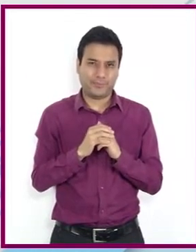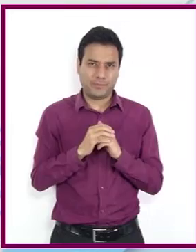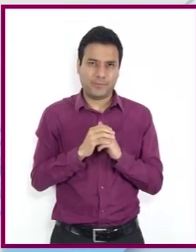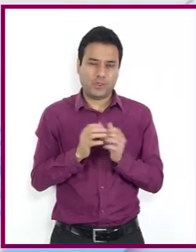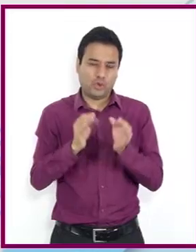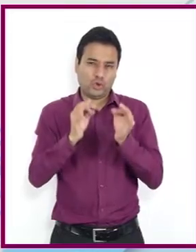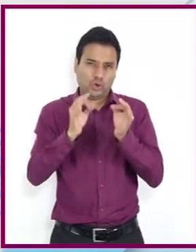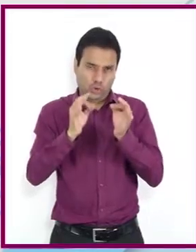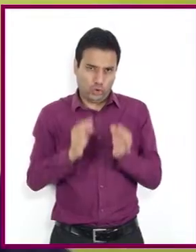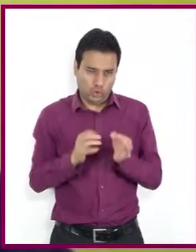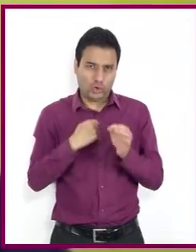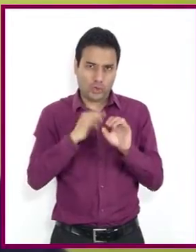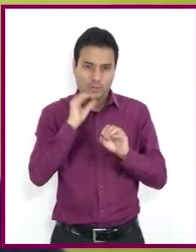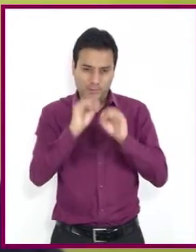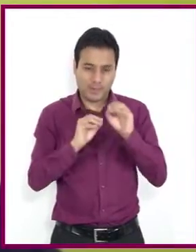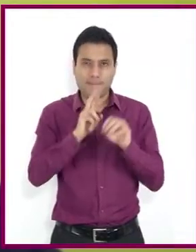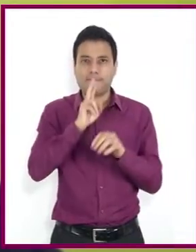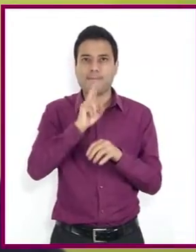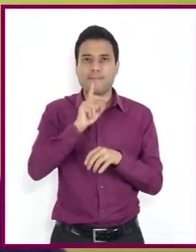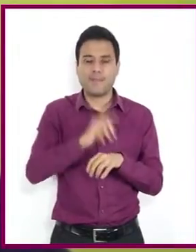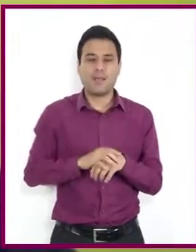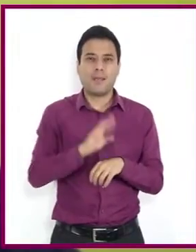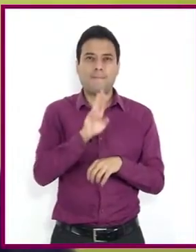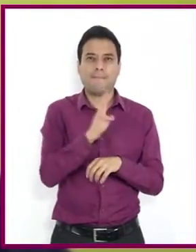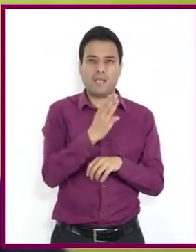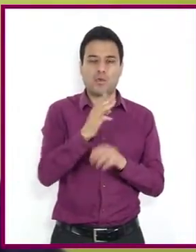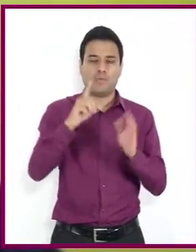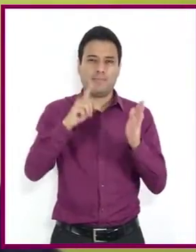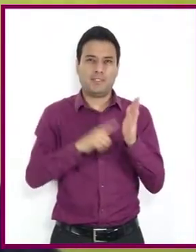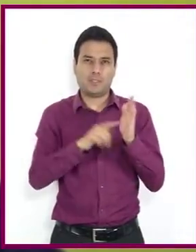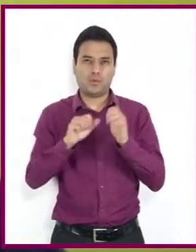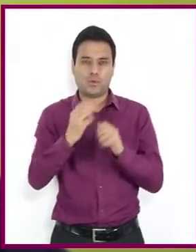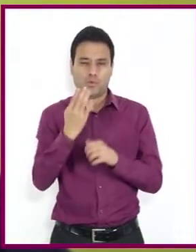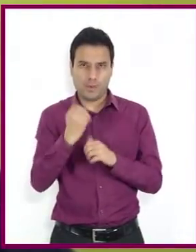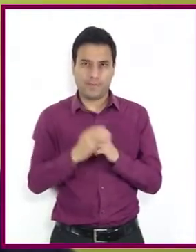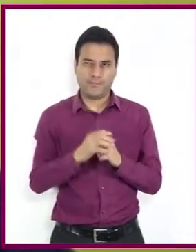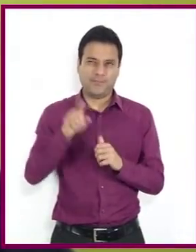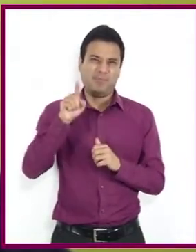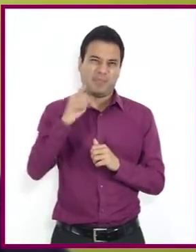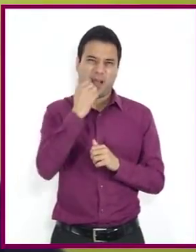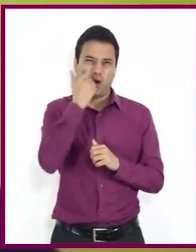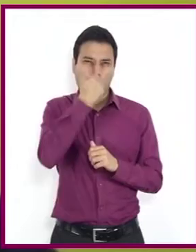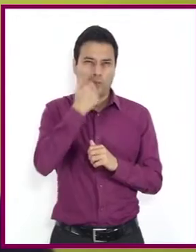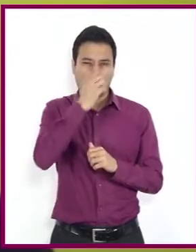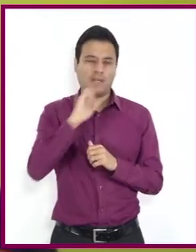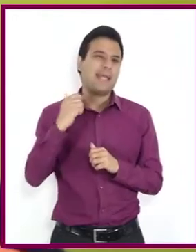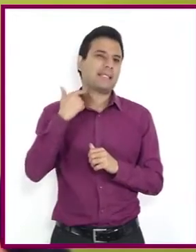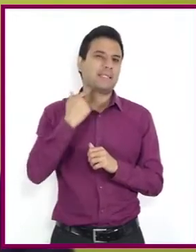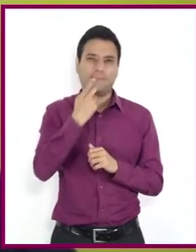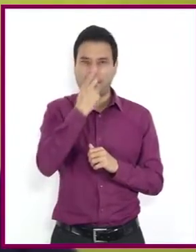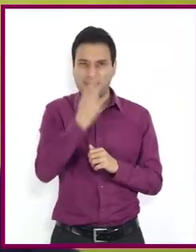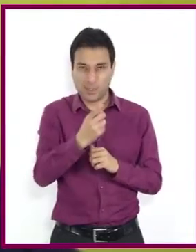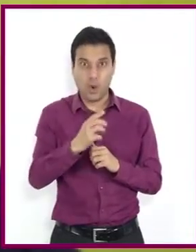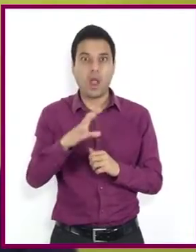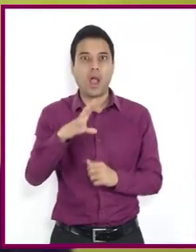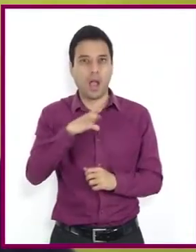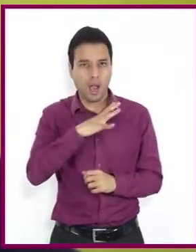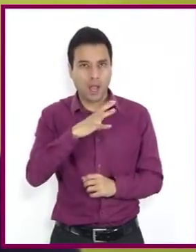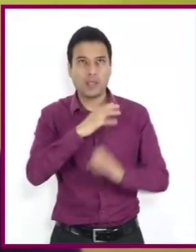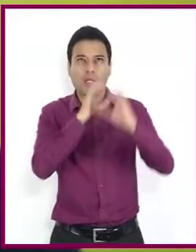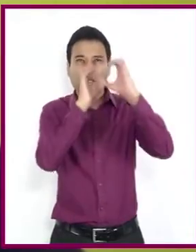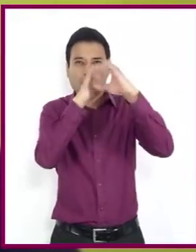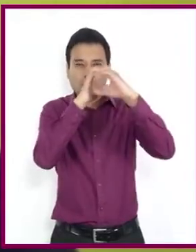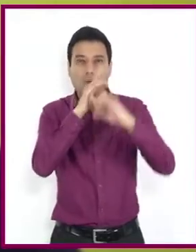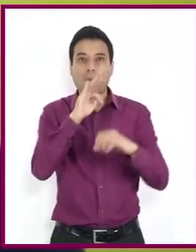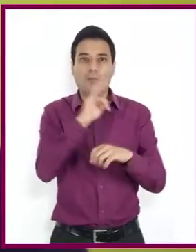de 1609, un antiguo alumno mío me envió una carta contándome sobre la existencia de un telescopio que